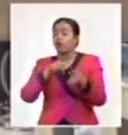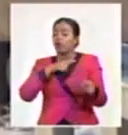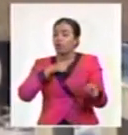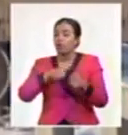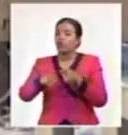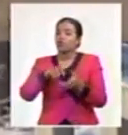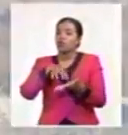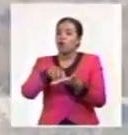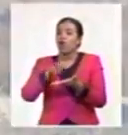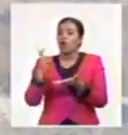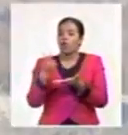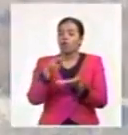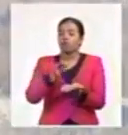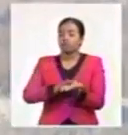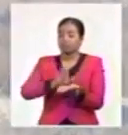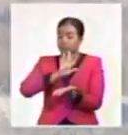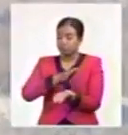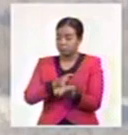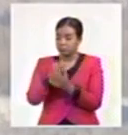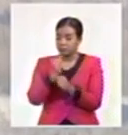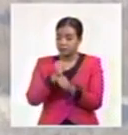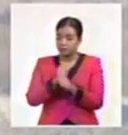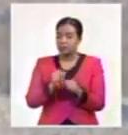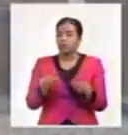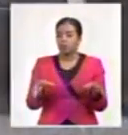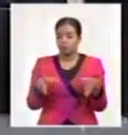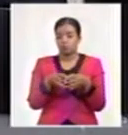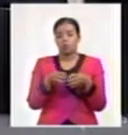partes se comprometen a trabajar en equipo.